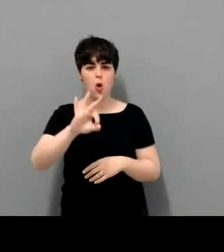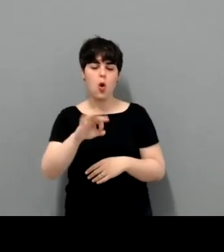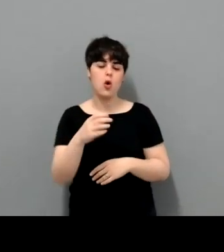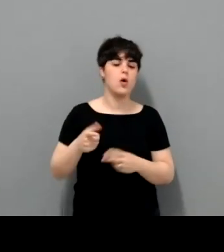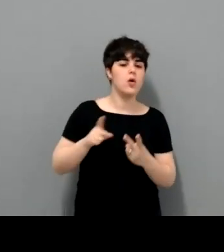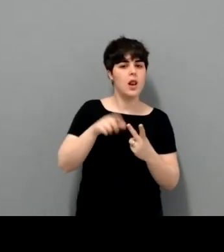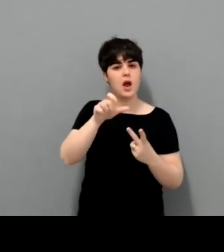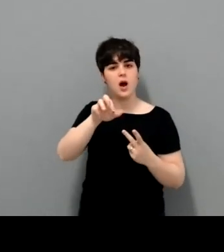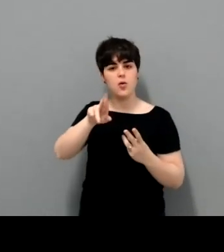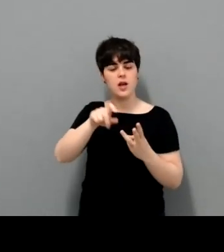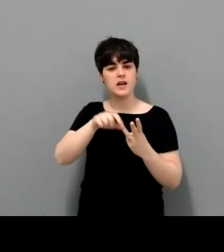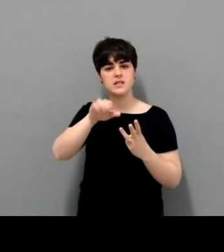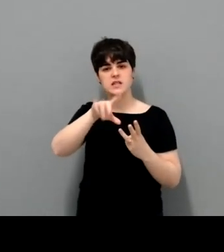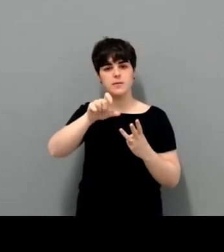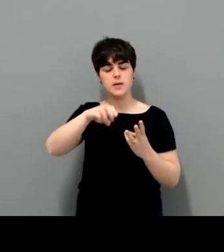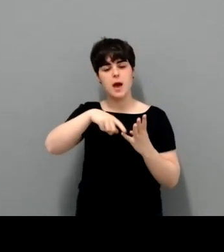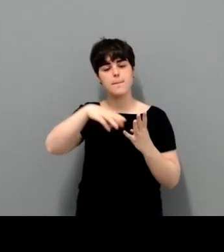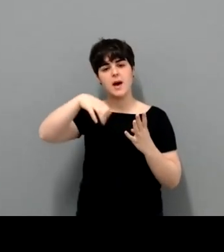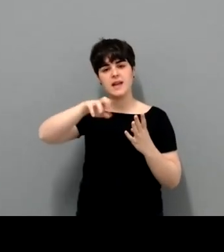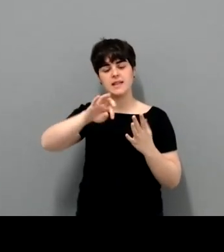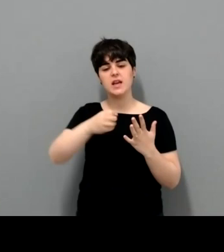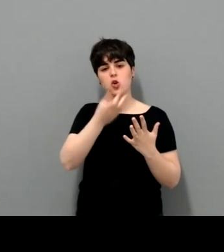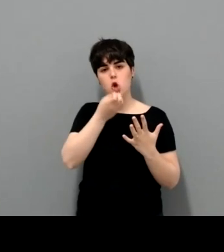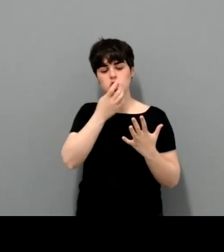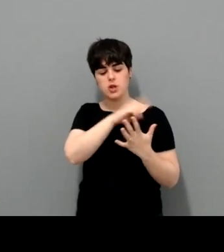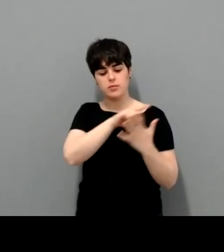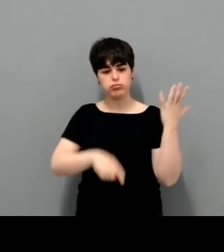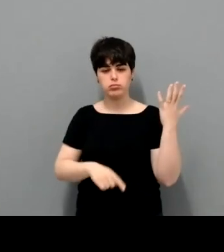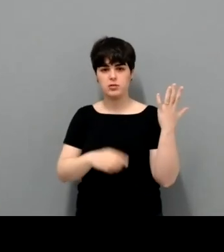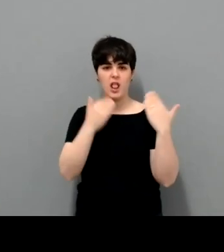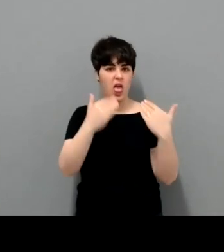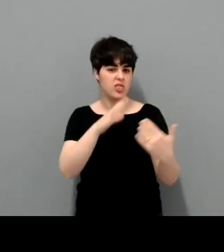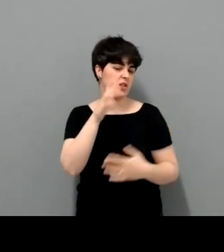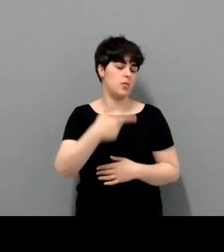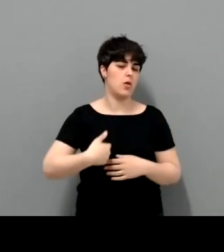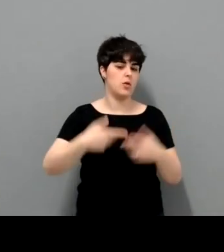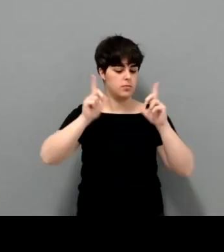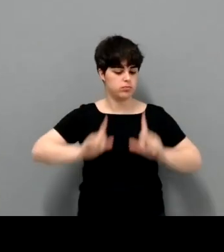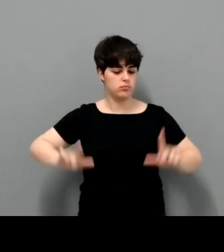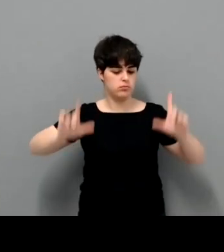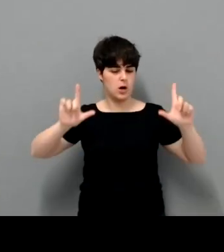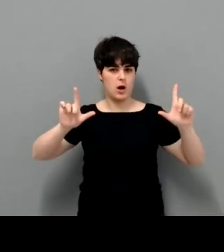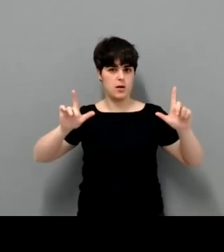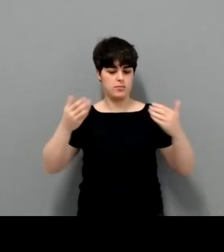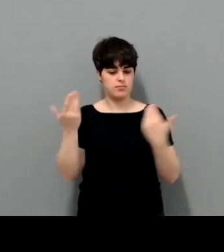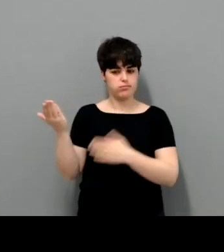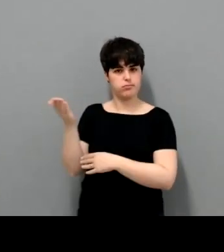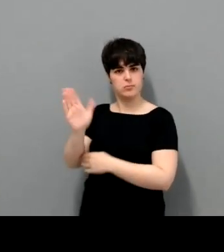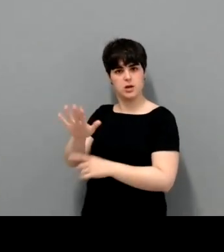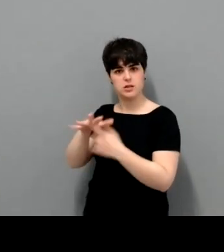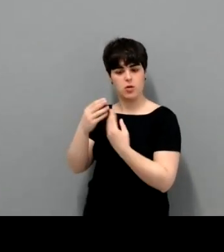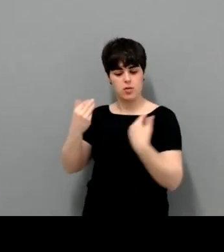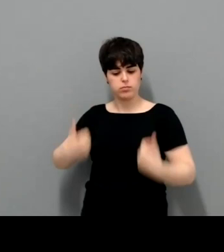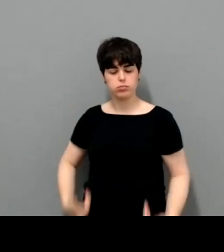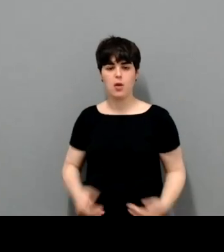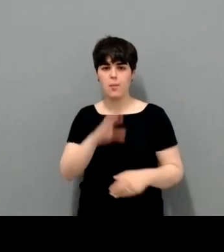Laura, Silvia, Maite, Rosa, por poner vuestro cuerpo en primera línea de batalla, para abrir